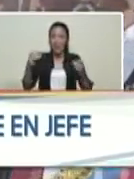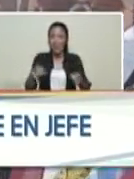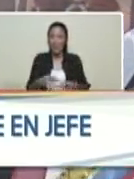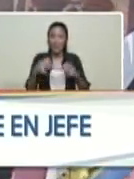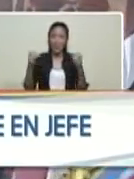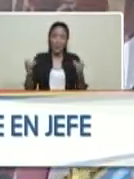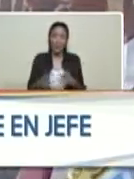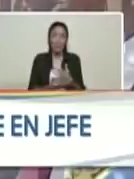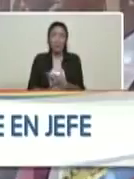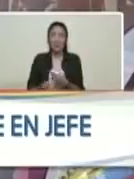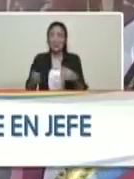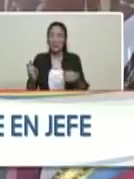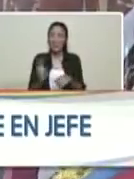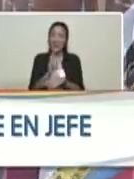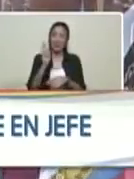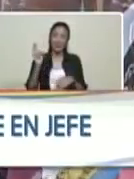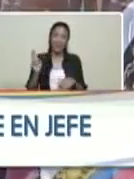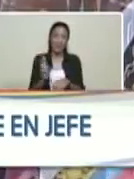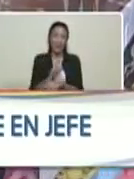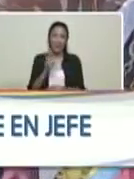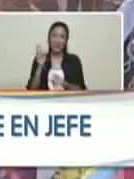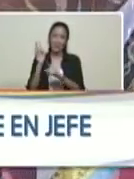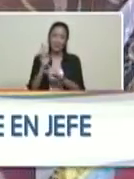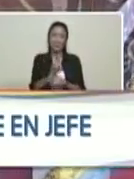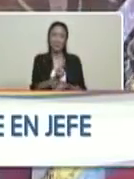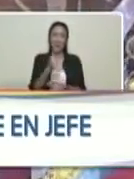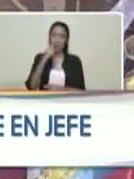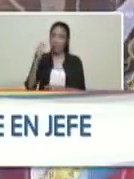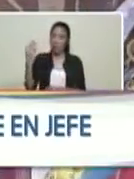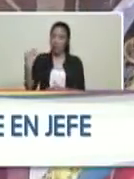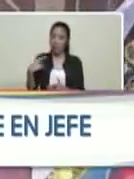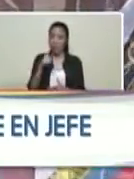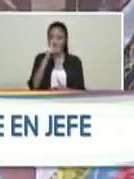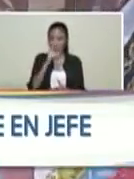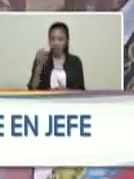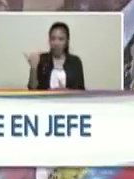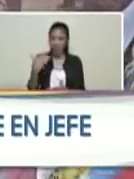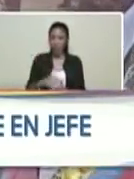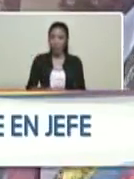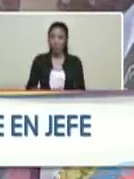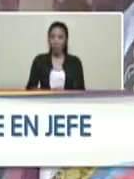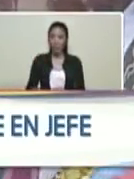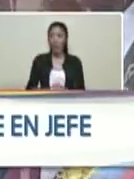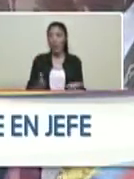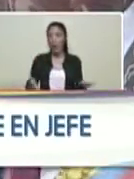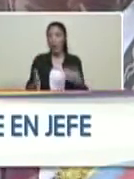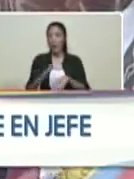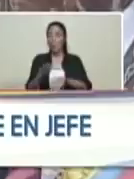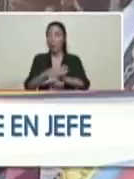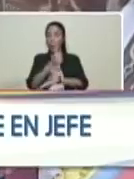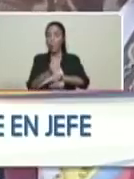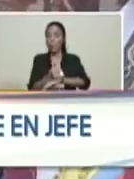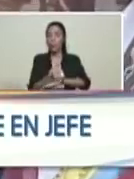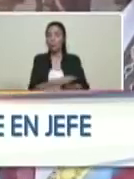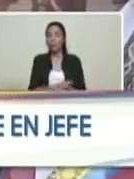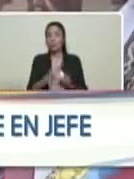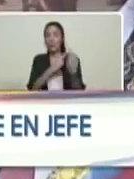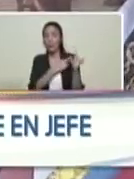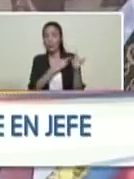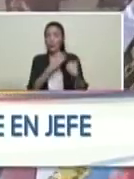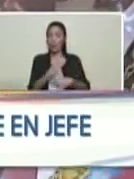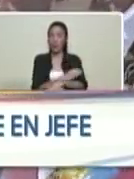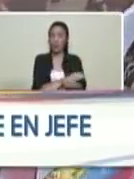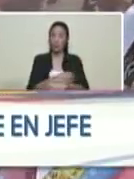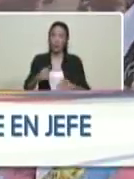con una guerra fraticida entre venezolanos hace un año exactamente por responsabilidad de una derecha conspiradora y